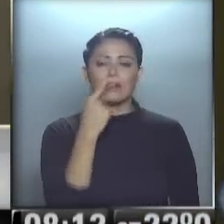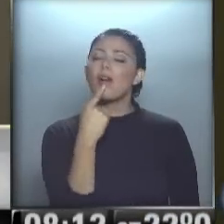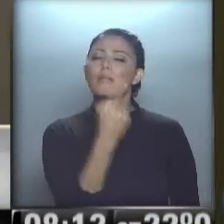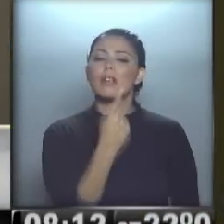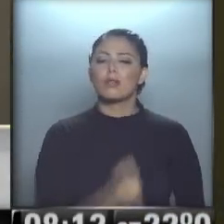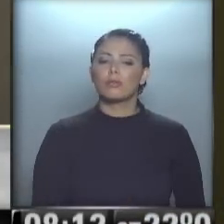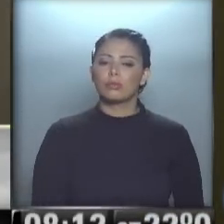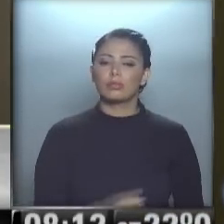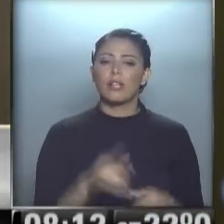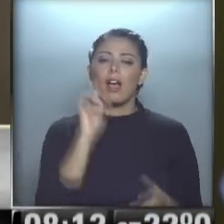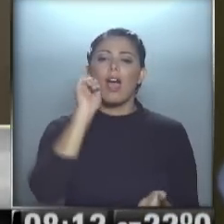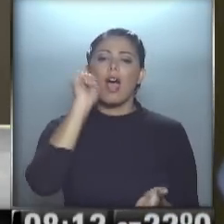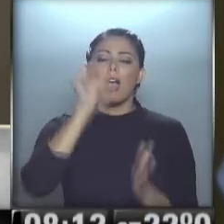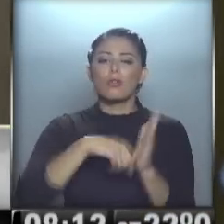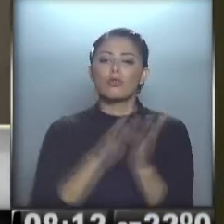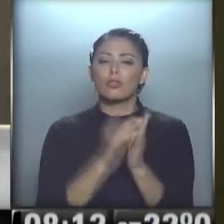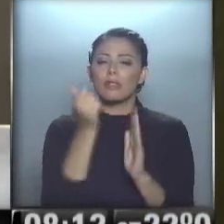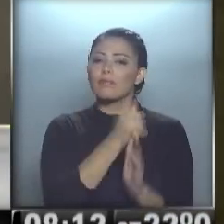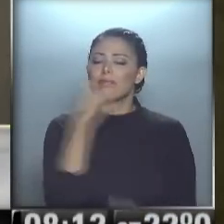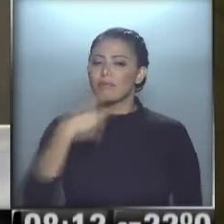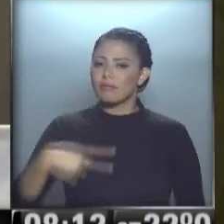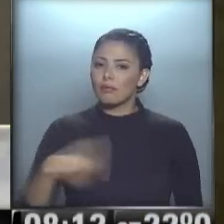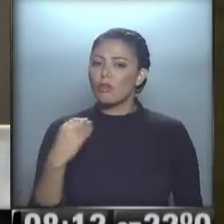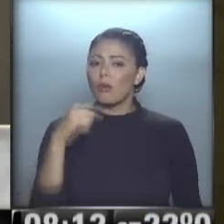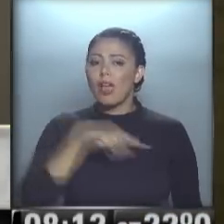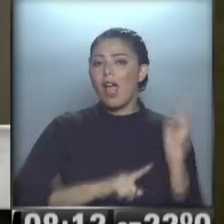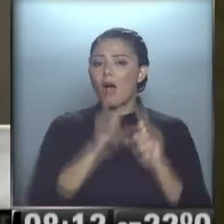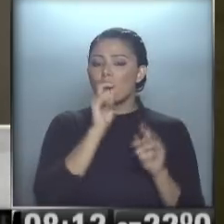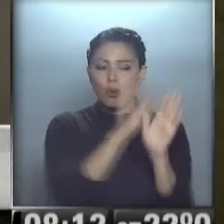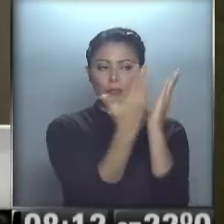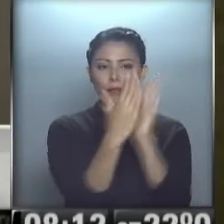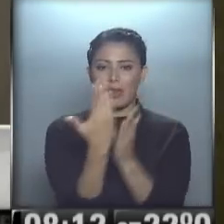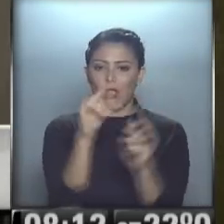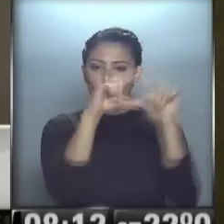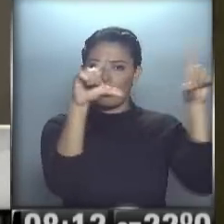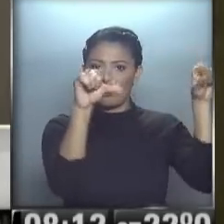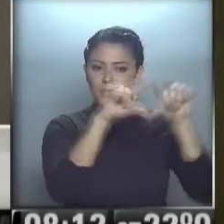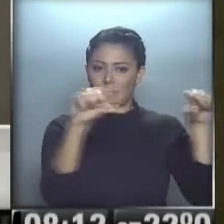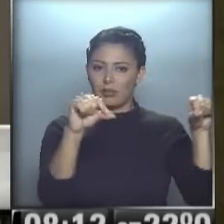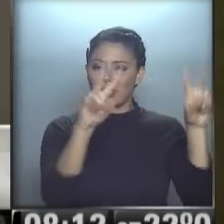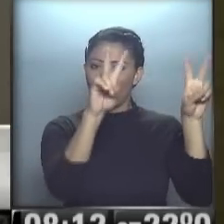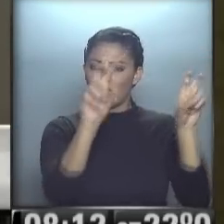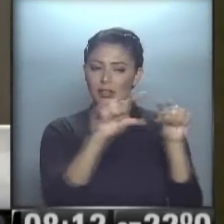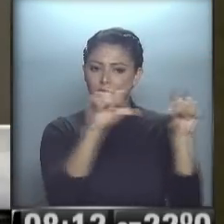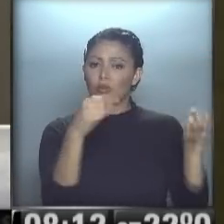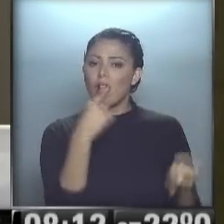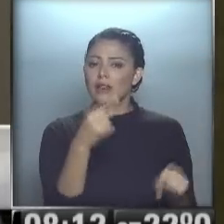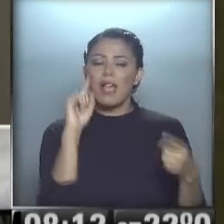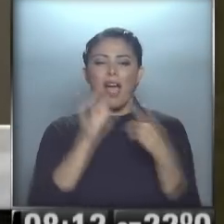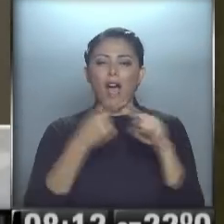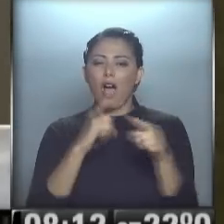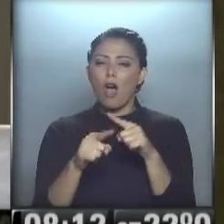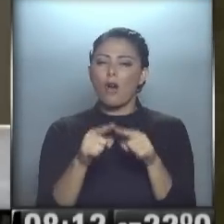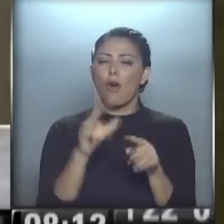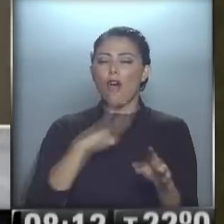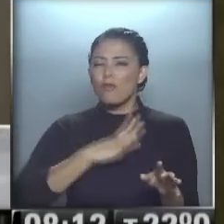qué estado está el acuerdo de los medicamentos teniendo en cuenta que hoy algunos periódicos encabezaron sus titulares diciendo que el acuerdo no estaba del